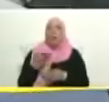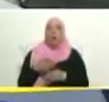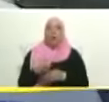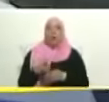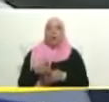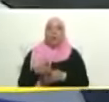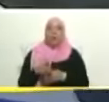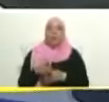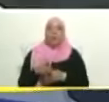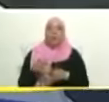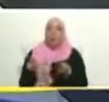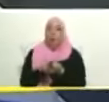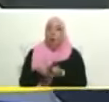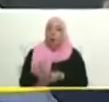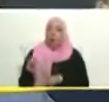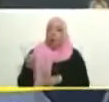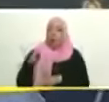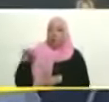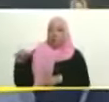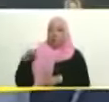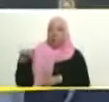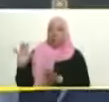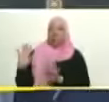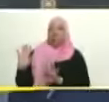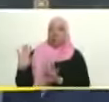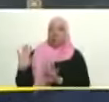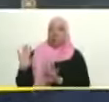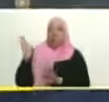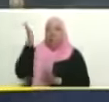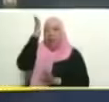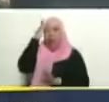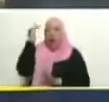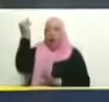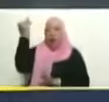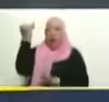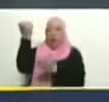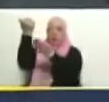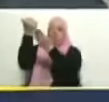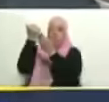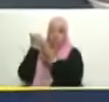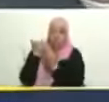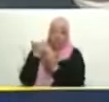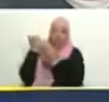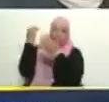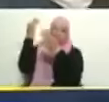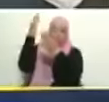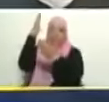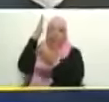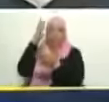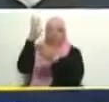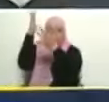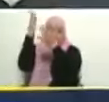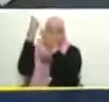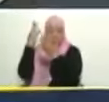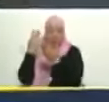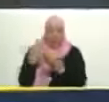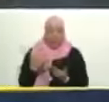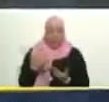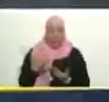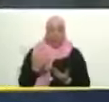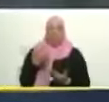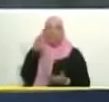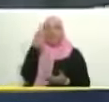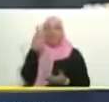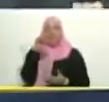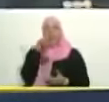Estamos a nivel de chamos. Si Dios nos da su bendición, pasaremos los 100 años y veremos la